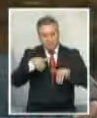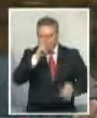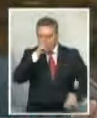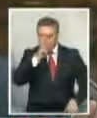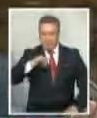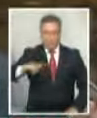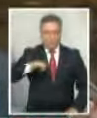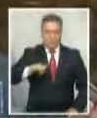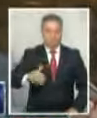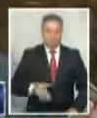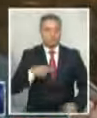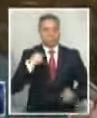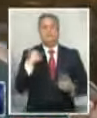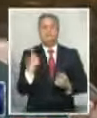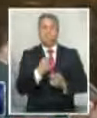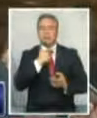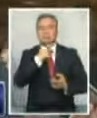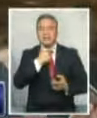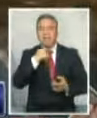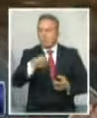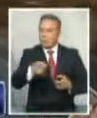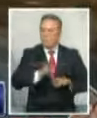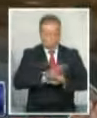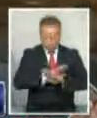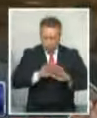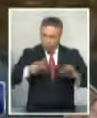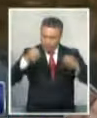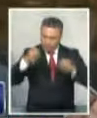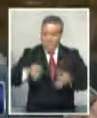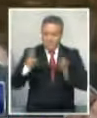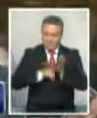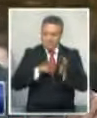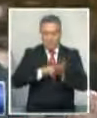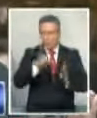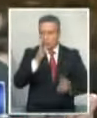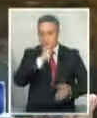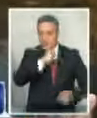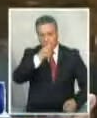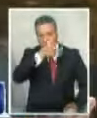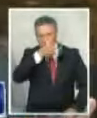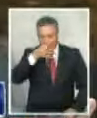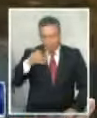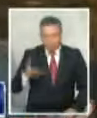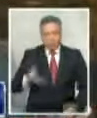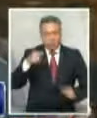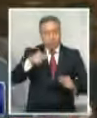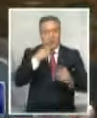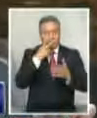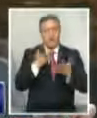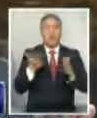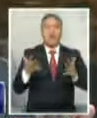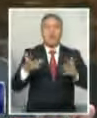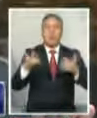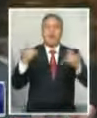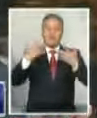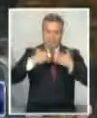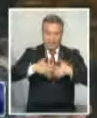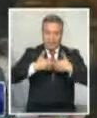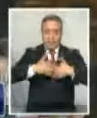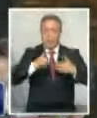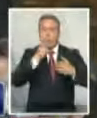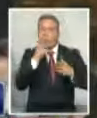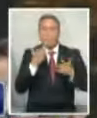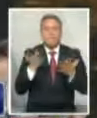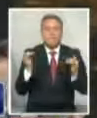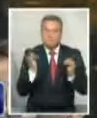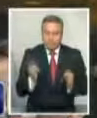Nosotros lo que queremos es garantizar que no exista lucro en la educación y estamos viendo cuáles son los mejores mecanismos. Durante esta semana vamos a estar trabajando a full, así que los mantendremos informados